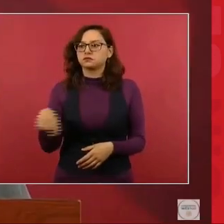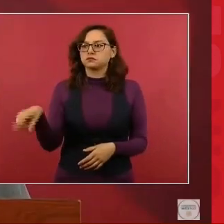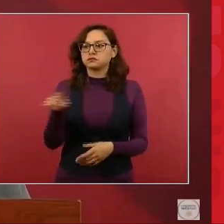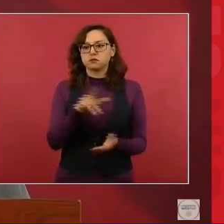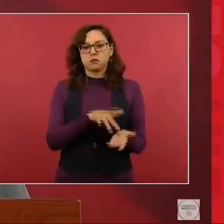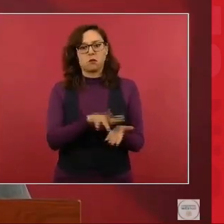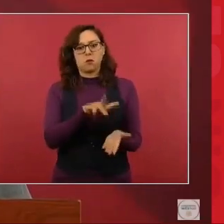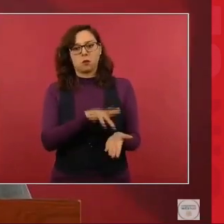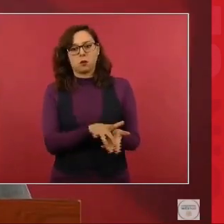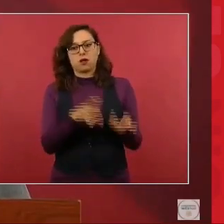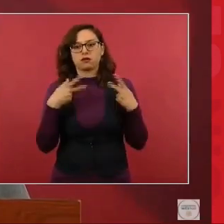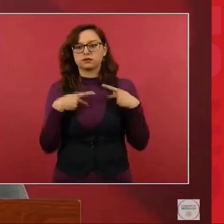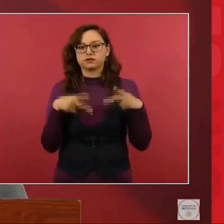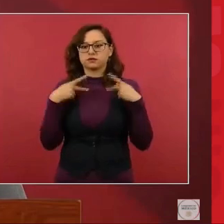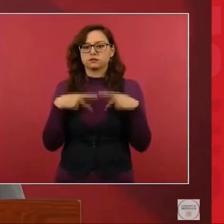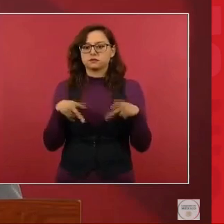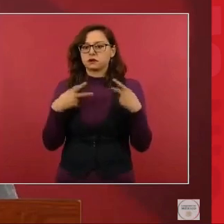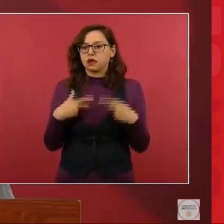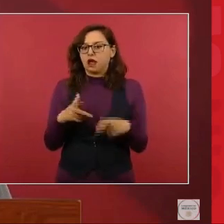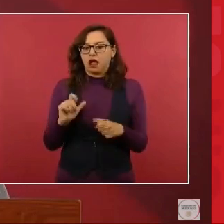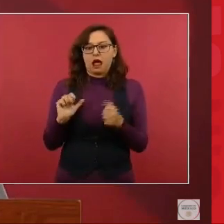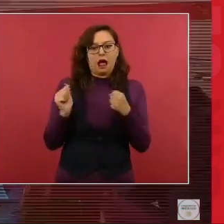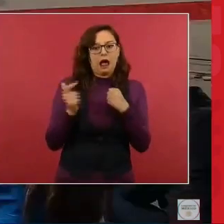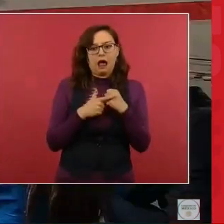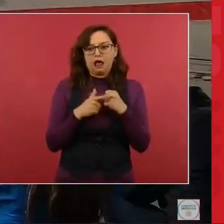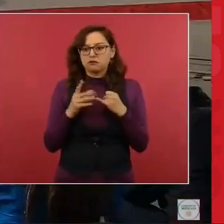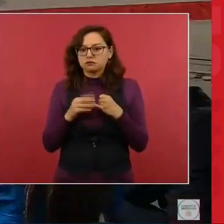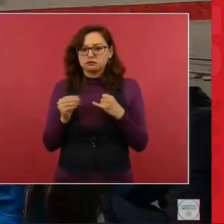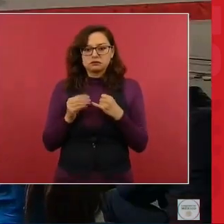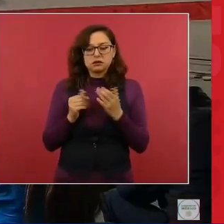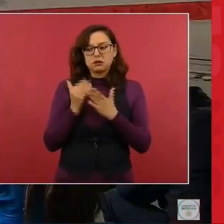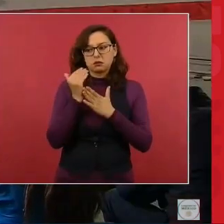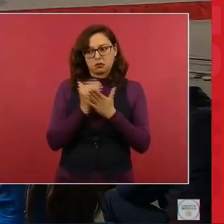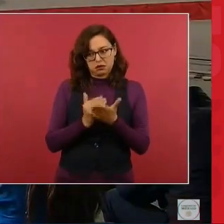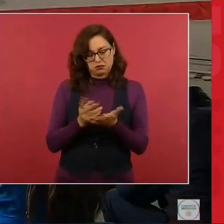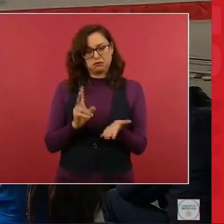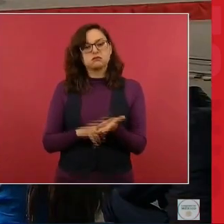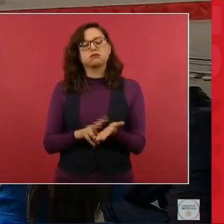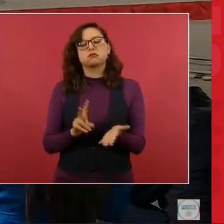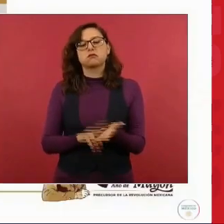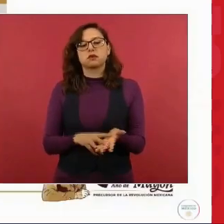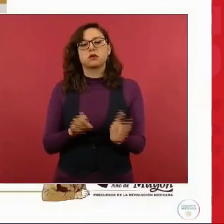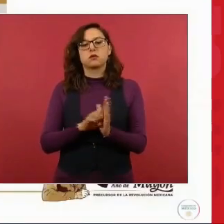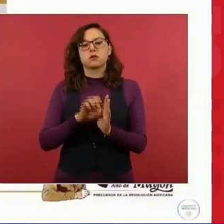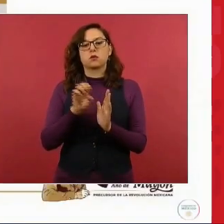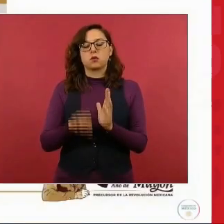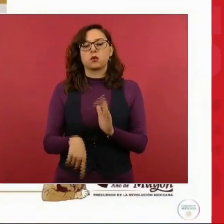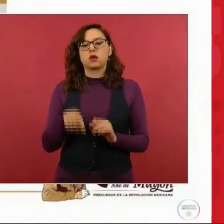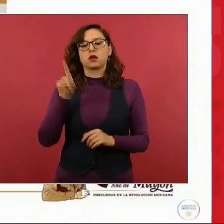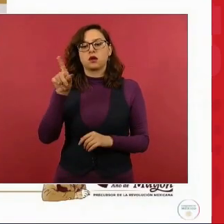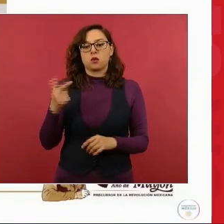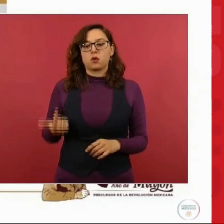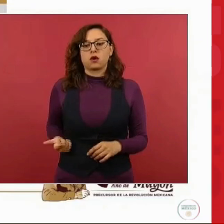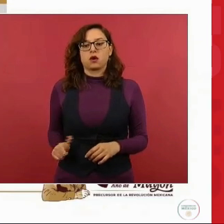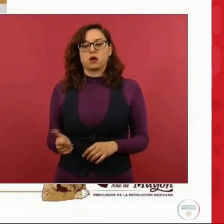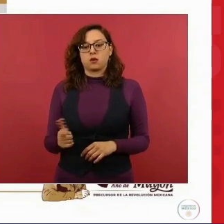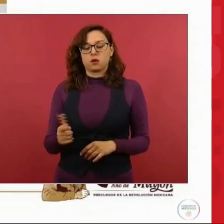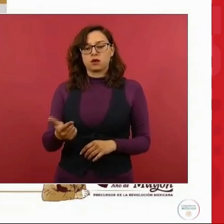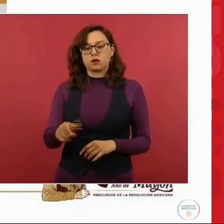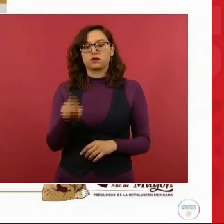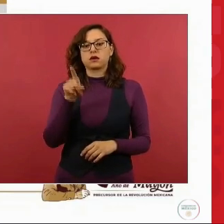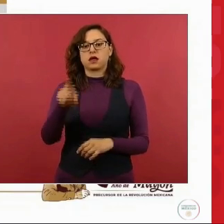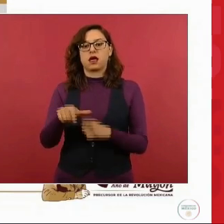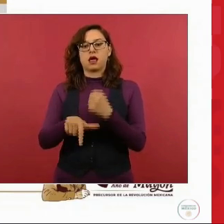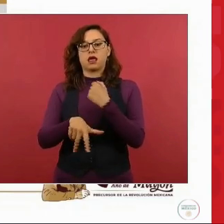aliados de los consumidores. Unos centavitos, todo cuenta. Gas Providencia en Dolores Hidalgo, Guanajuato, 13 pesos